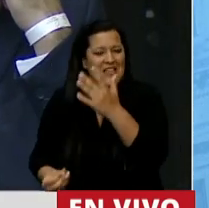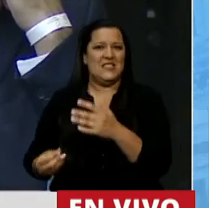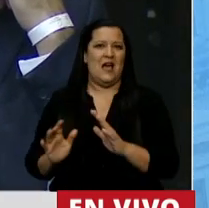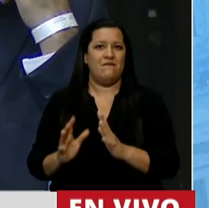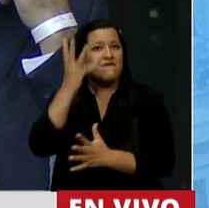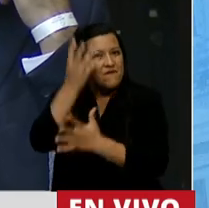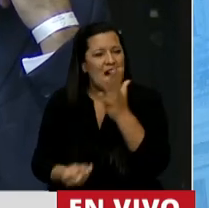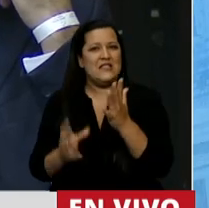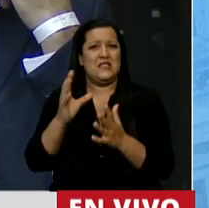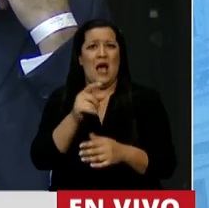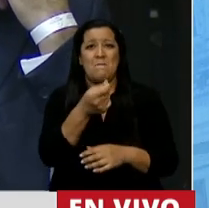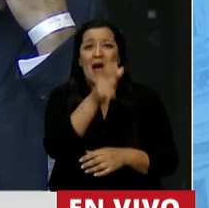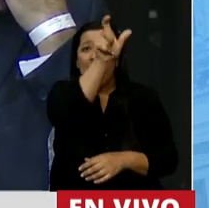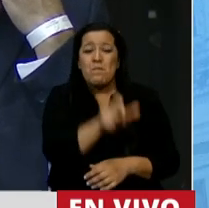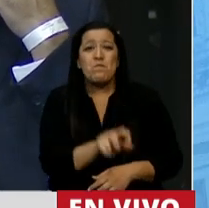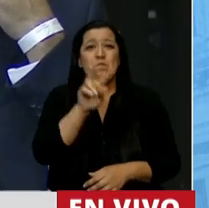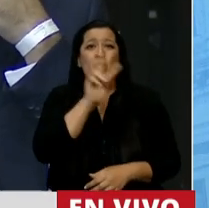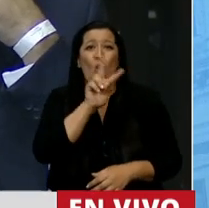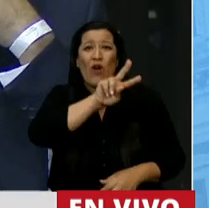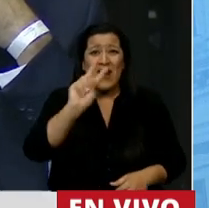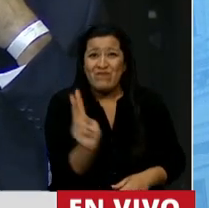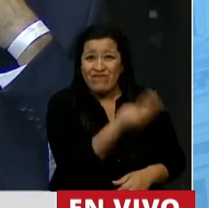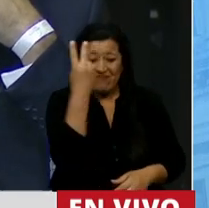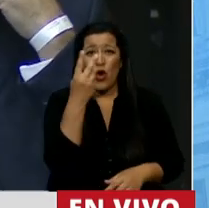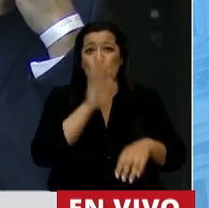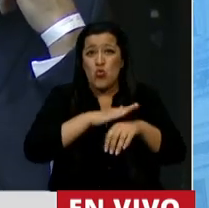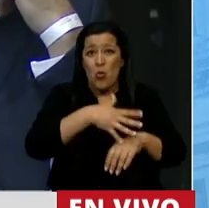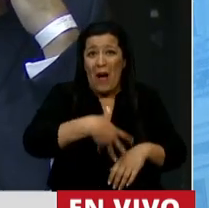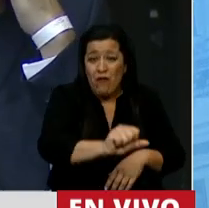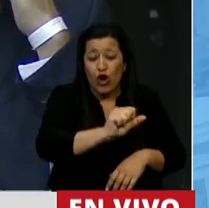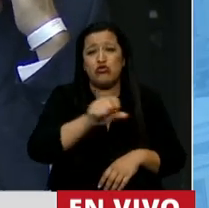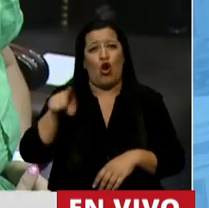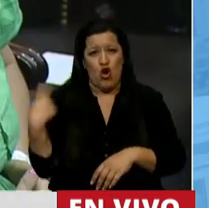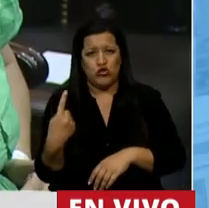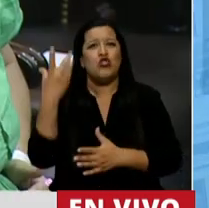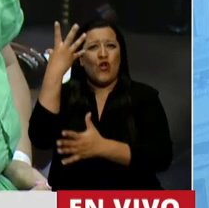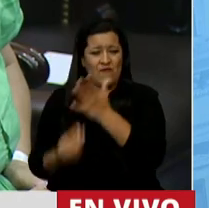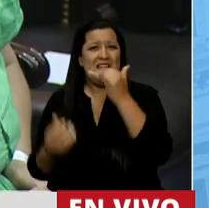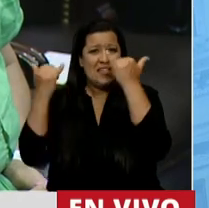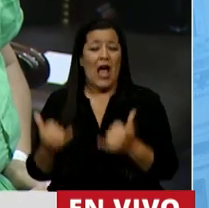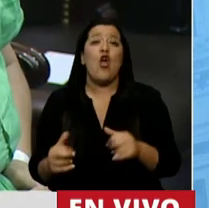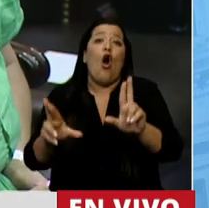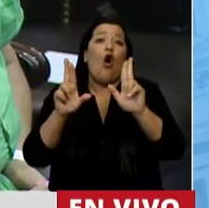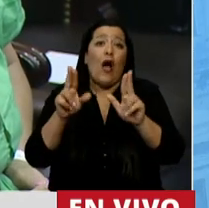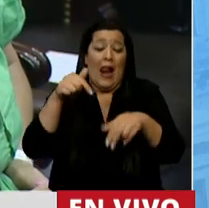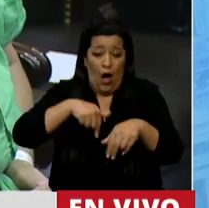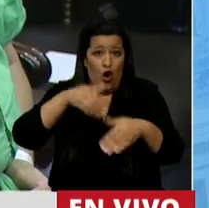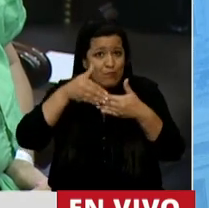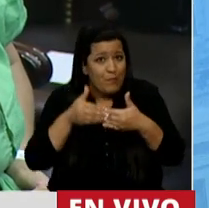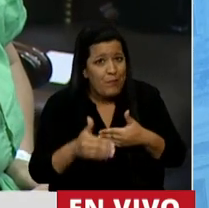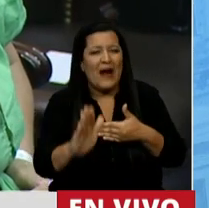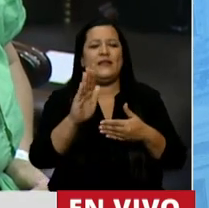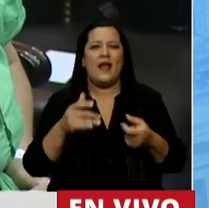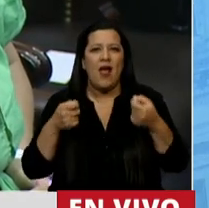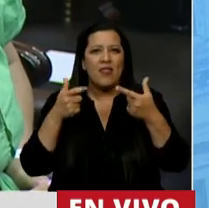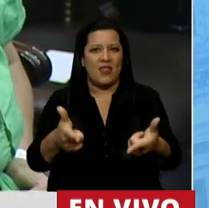algo fallamos para que esa mujer caiga en eso tan tenebroso y tan terrible. Por eso es que también, señor presidente, ojalá a partir de ahora se